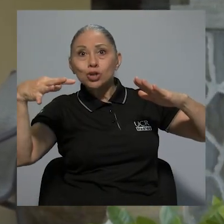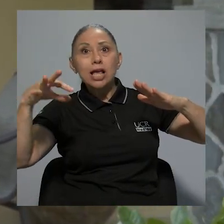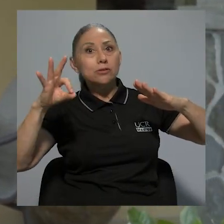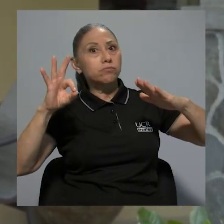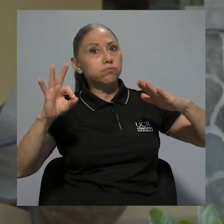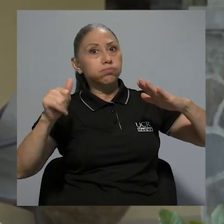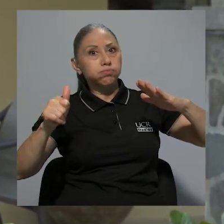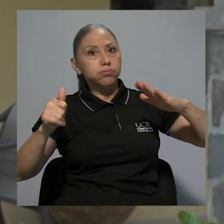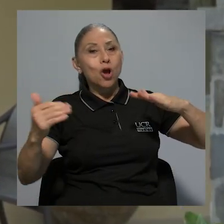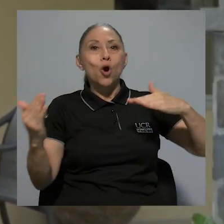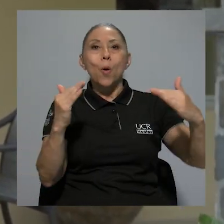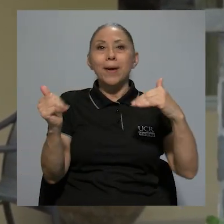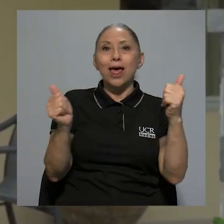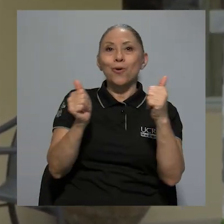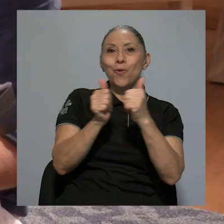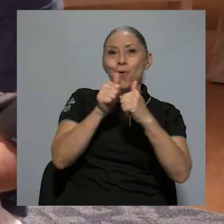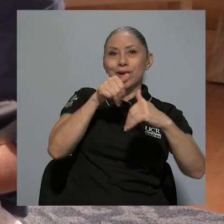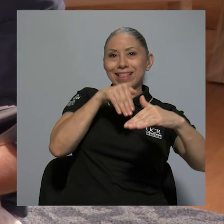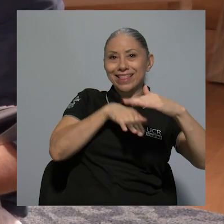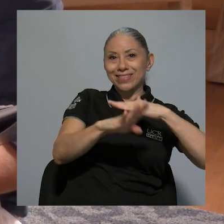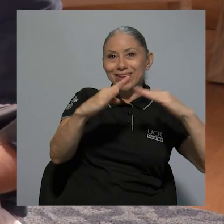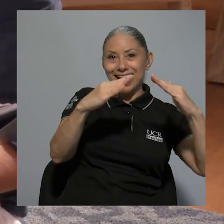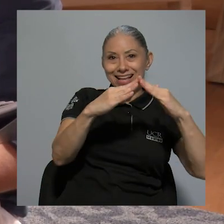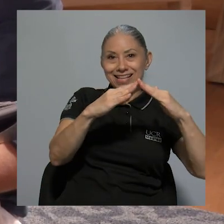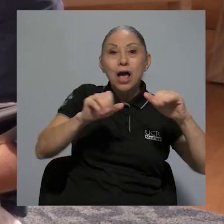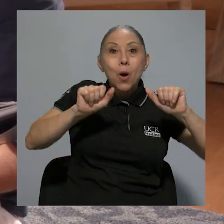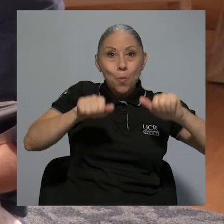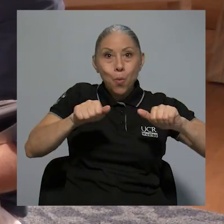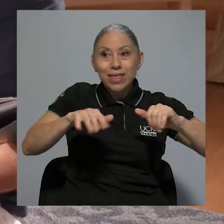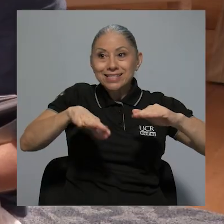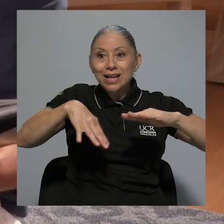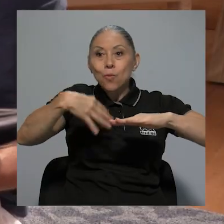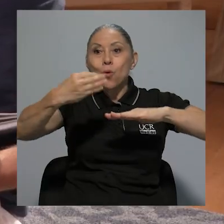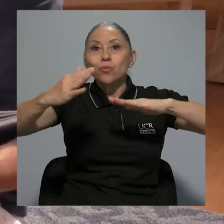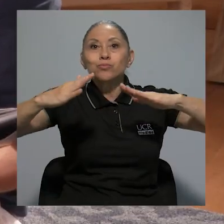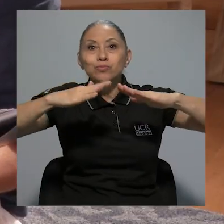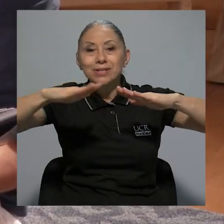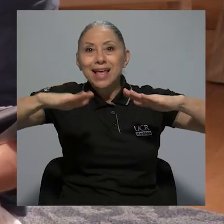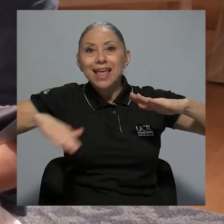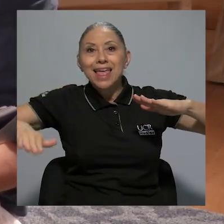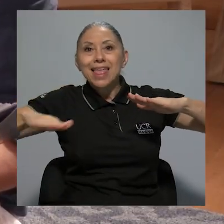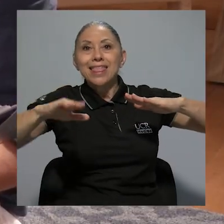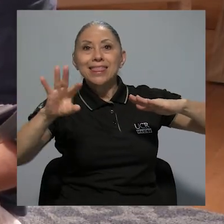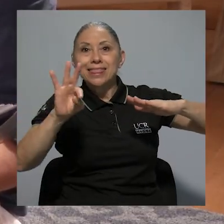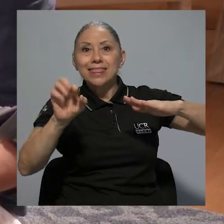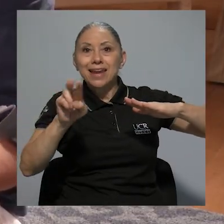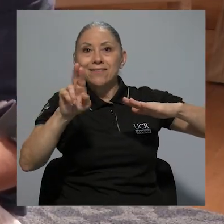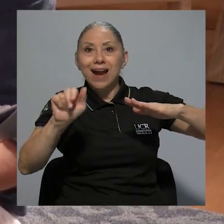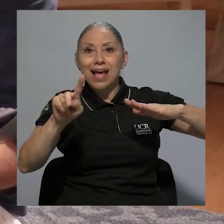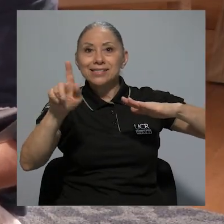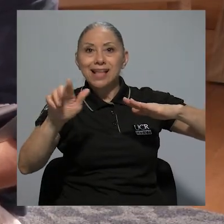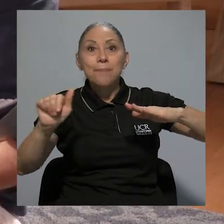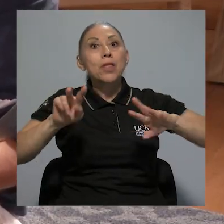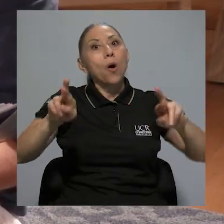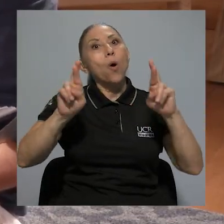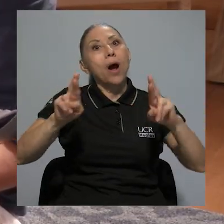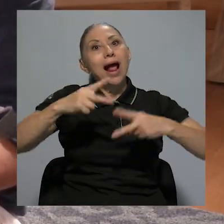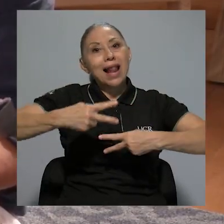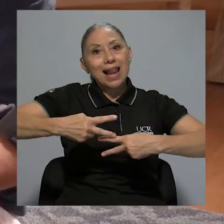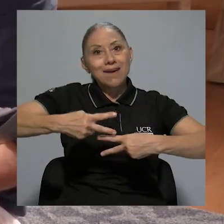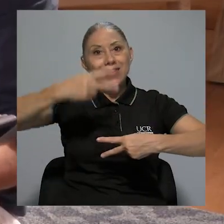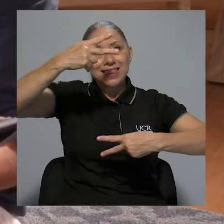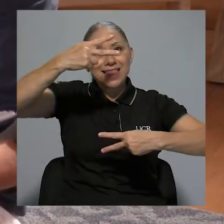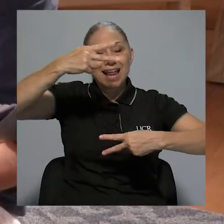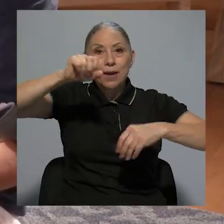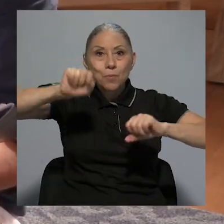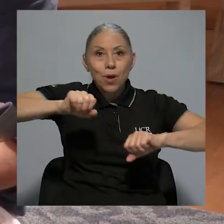Entonces, pueden ser terrazas, las ventanas, ojalá que más bien se abran porque el vidrio está diseñado para cortar una parte